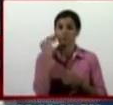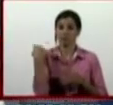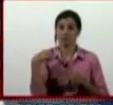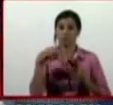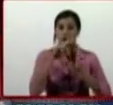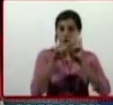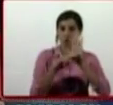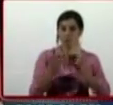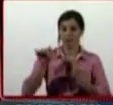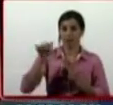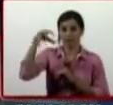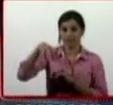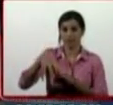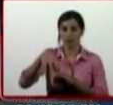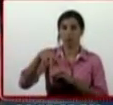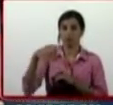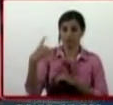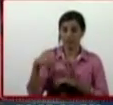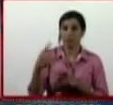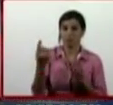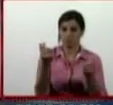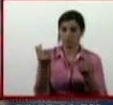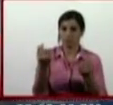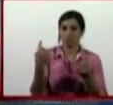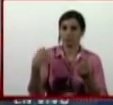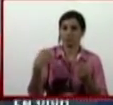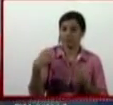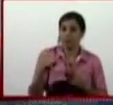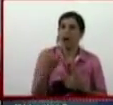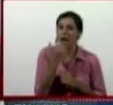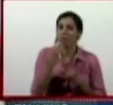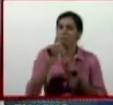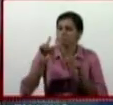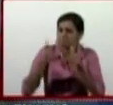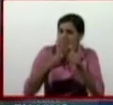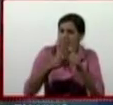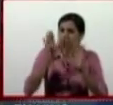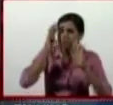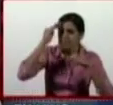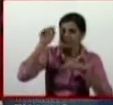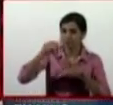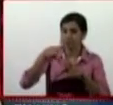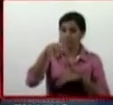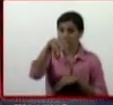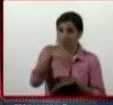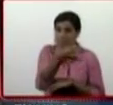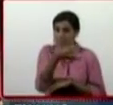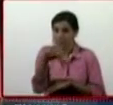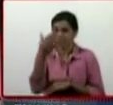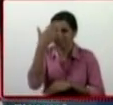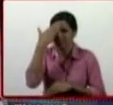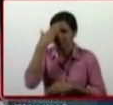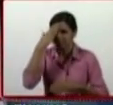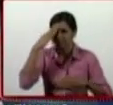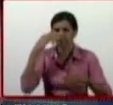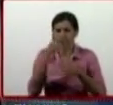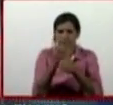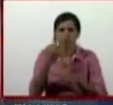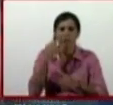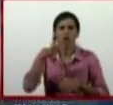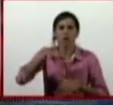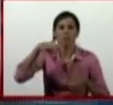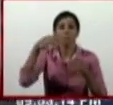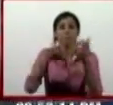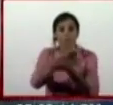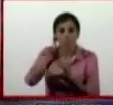hay unos recursos en el Estado, hay unas prioridades del pueblo de Venezuela que el Estado tiene perfectamente identificada y estamos llamando al concurso